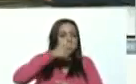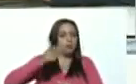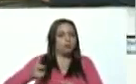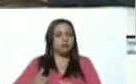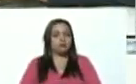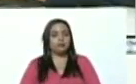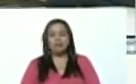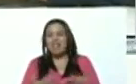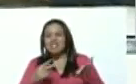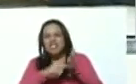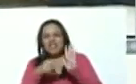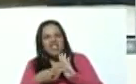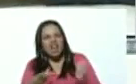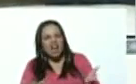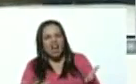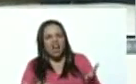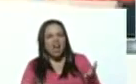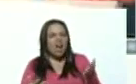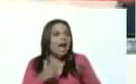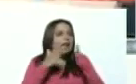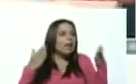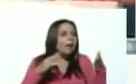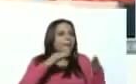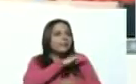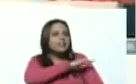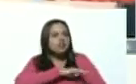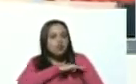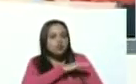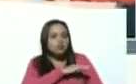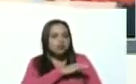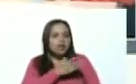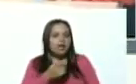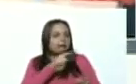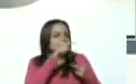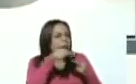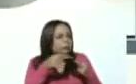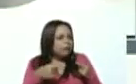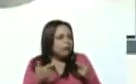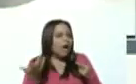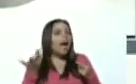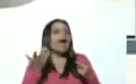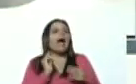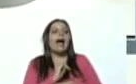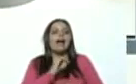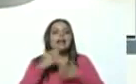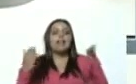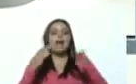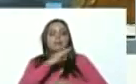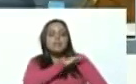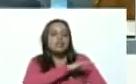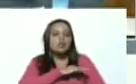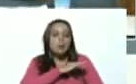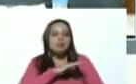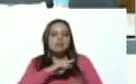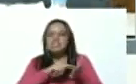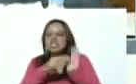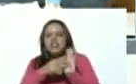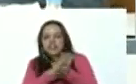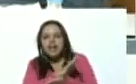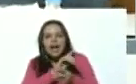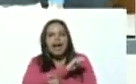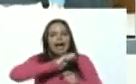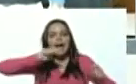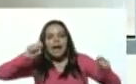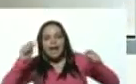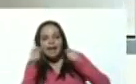es una gran misión? Una gran misión va a lo estructural, a las transformaciones estructurales